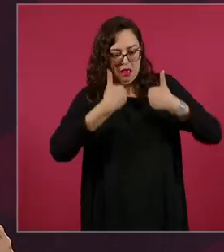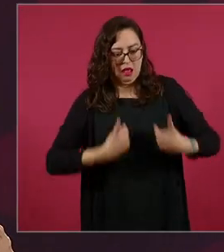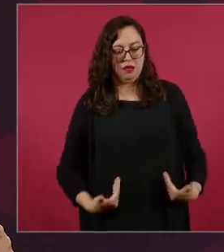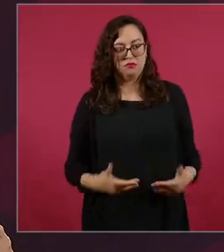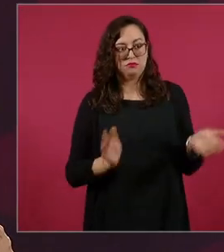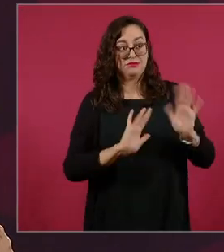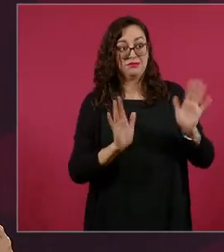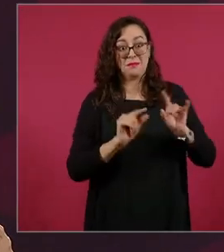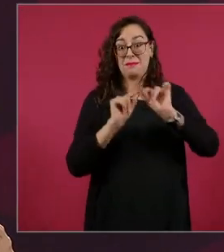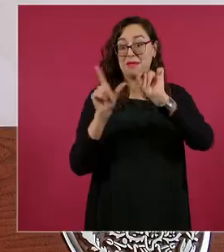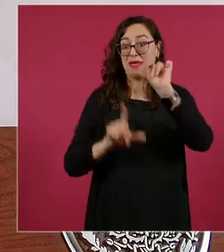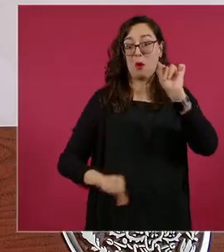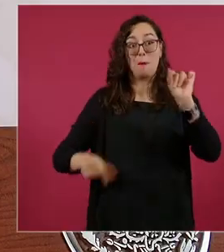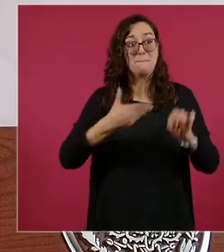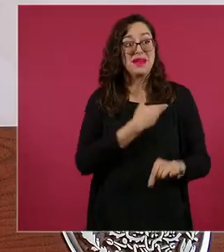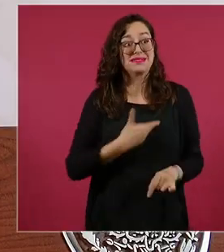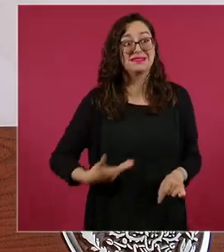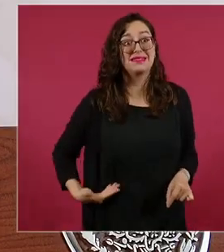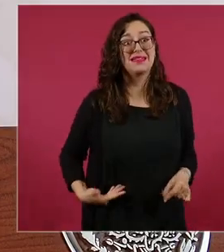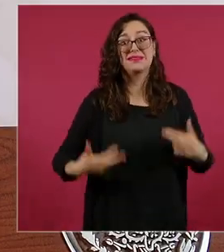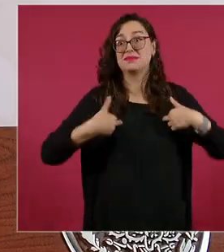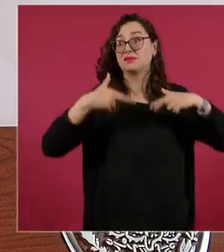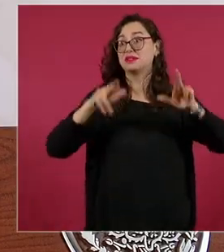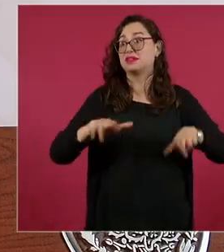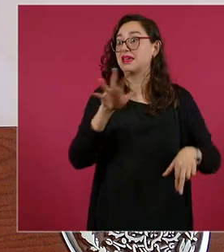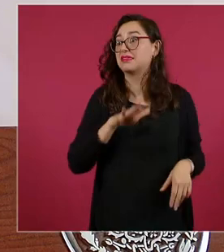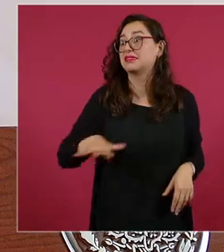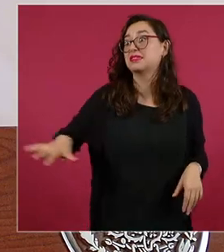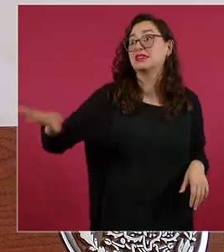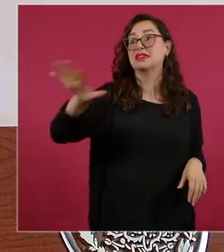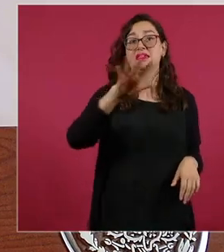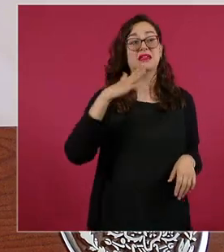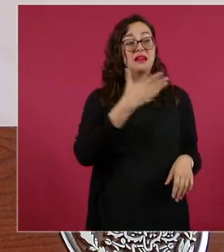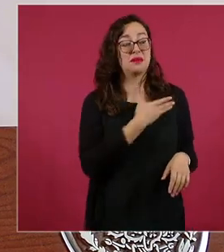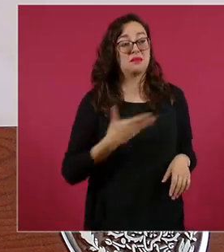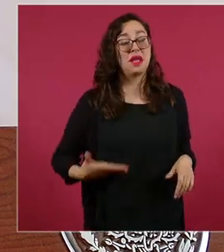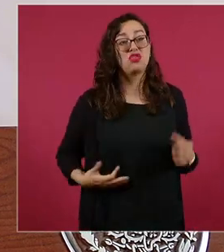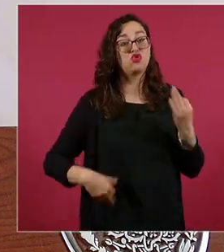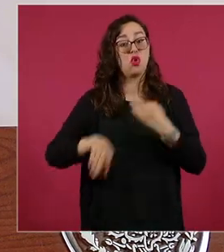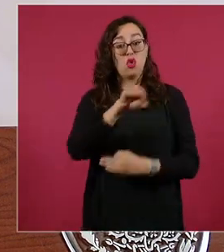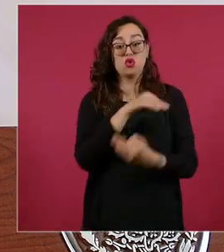es el presidente de México, es la investidura presidencial